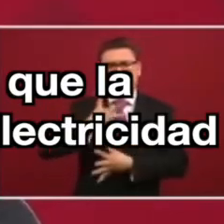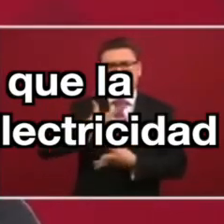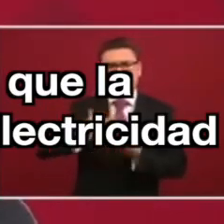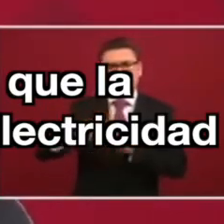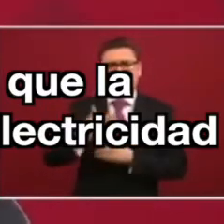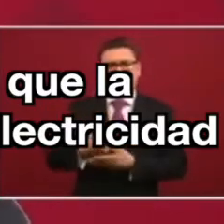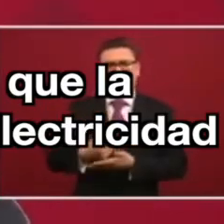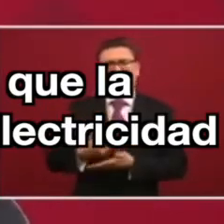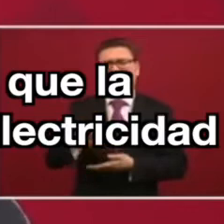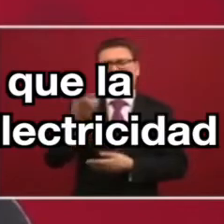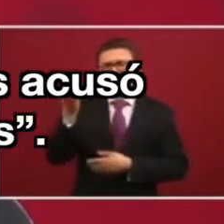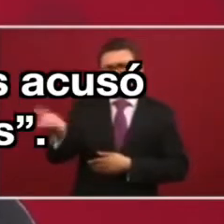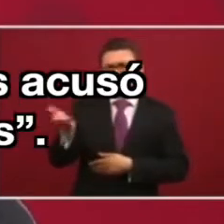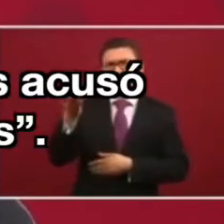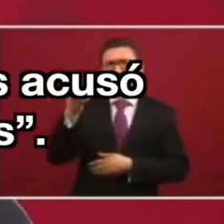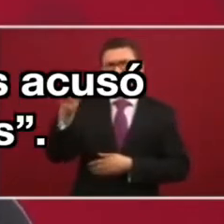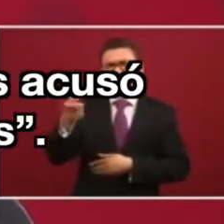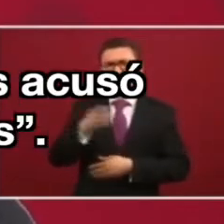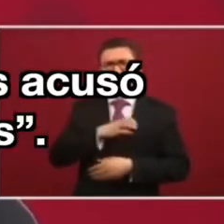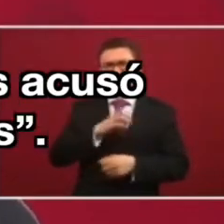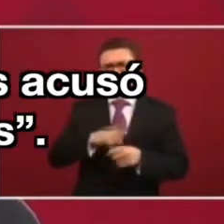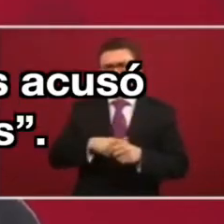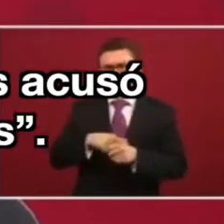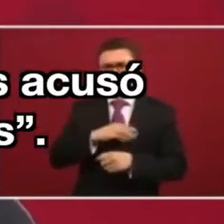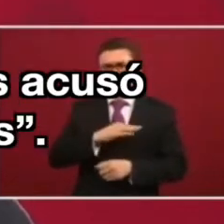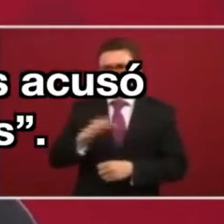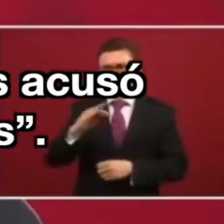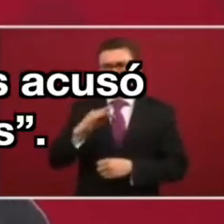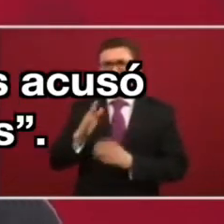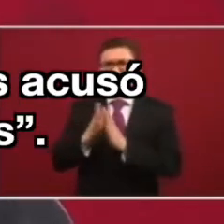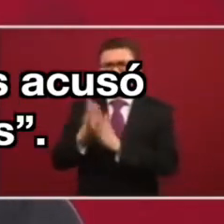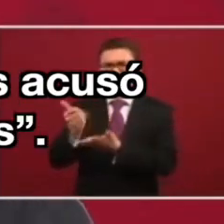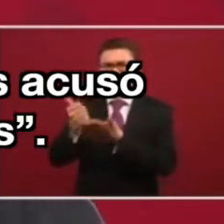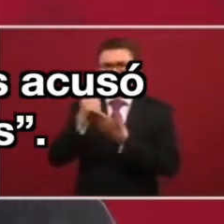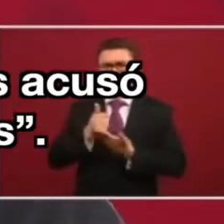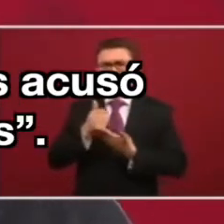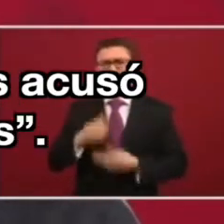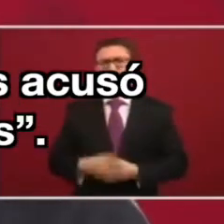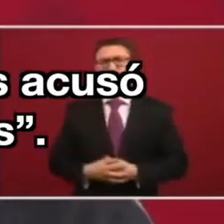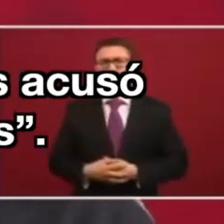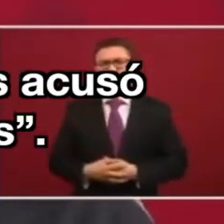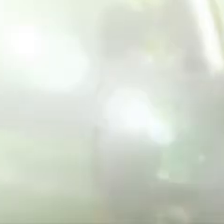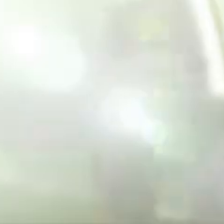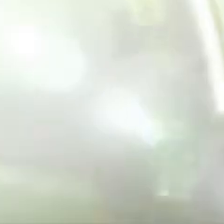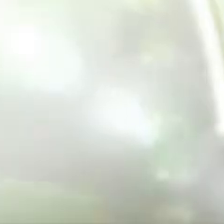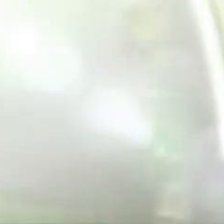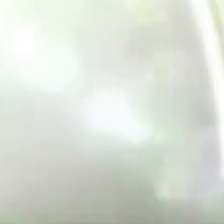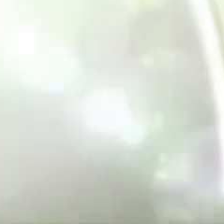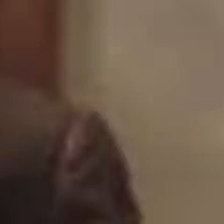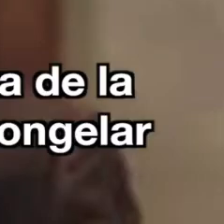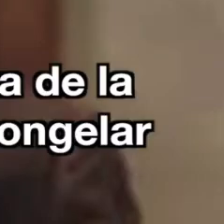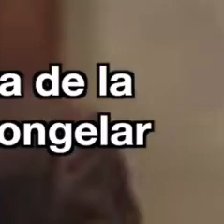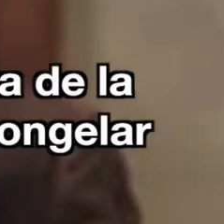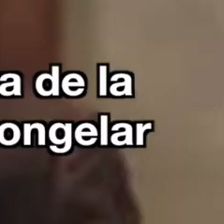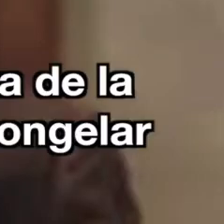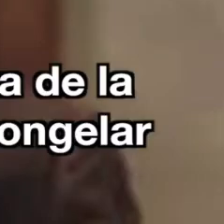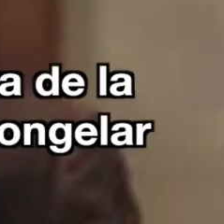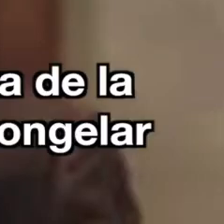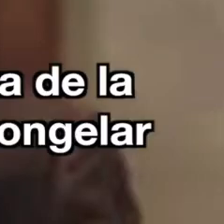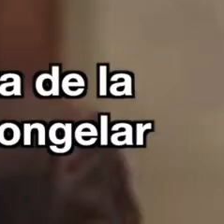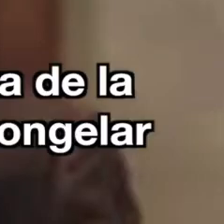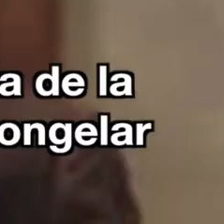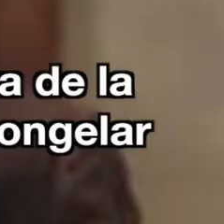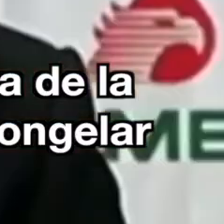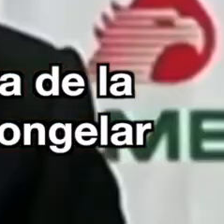de Electricidad se da en los altos mandos a quienes acusó de entregar contratos leoninos. La Unidad de